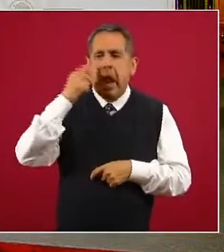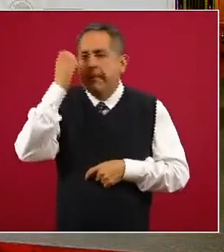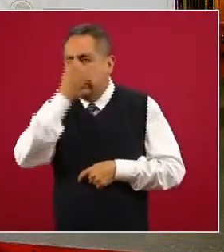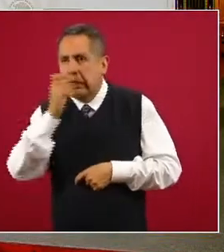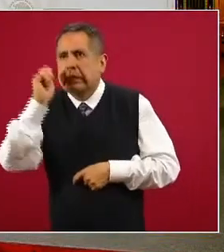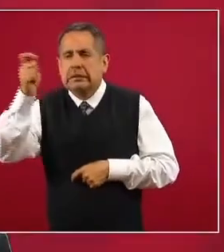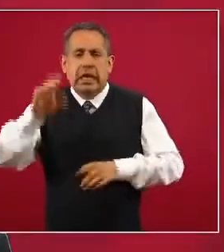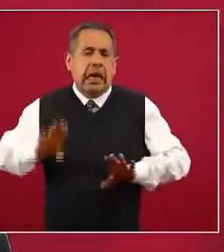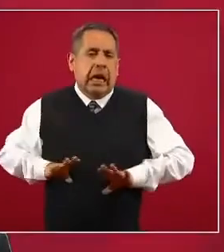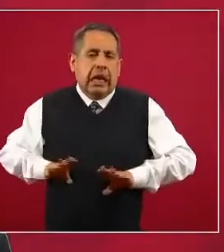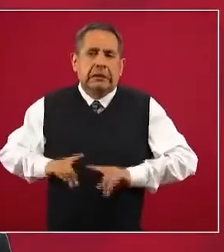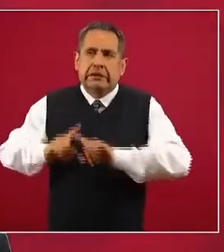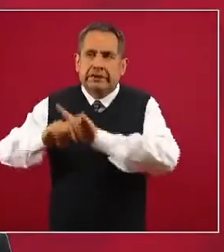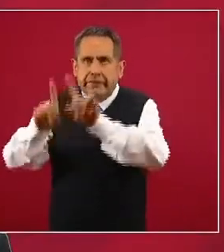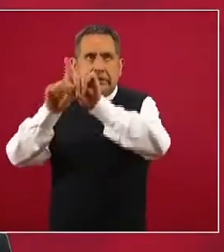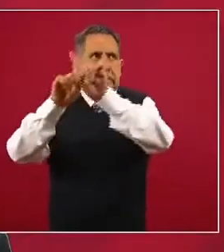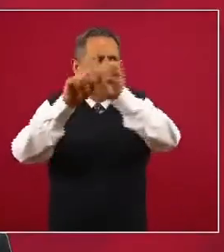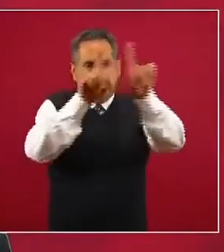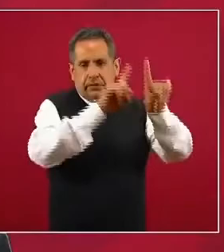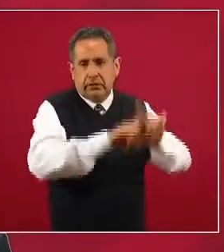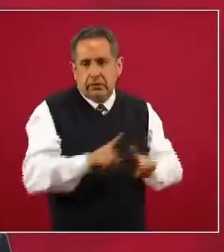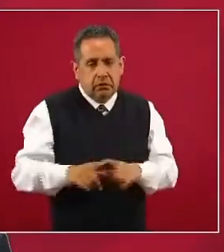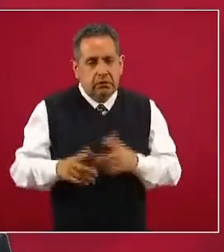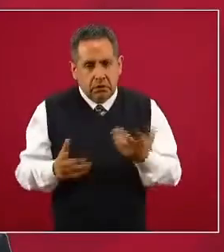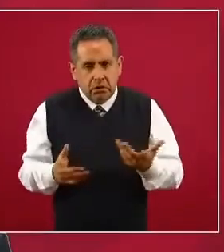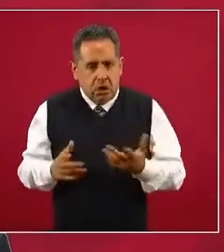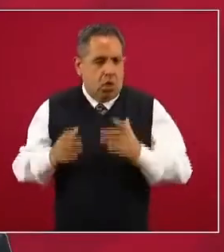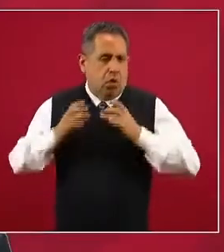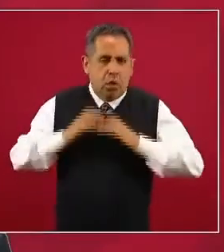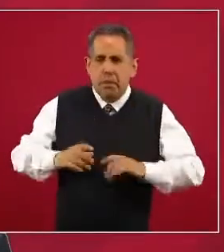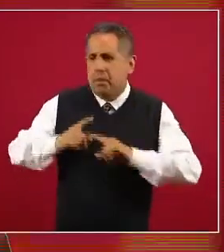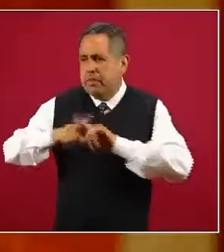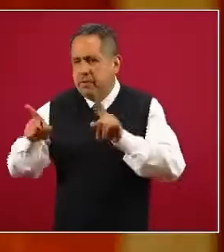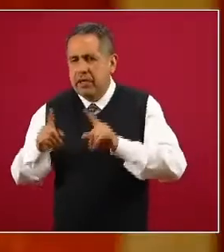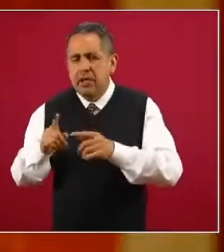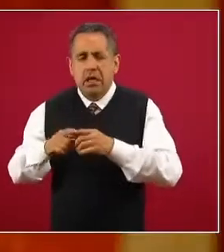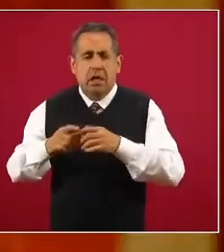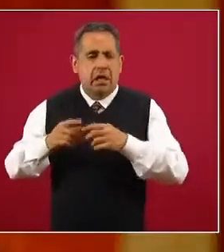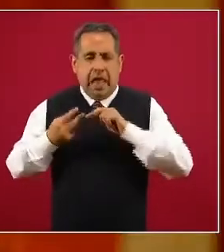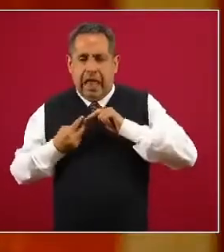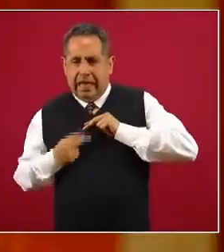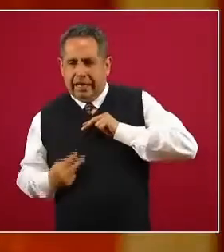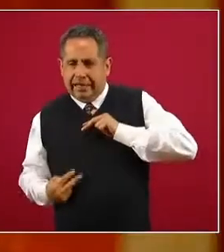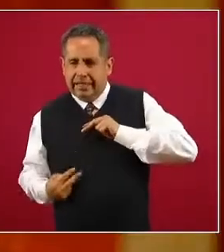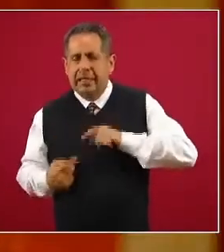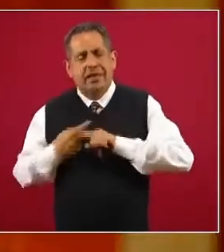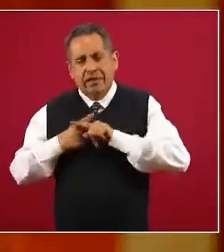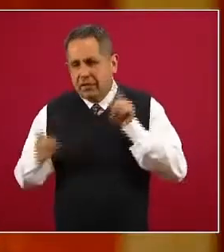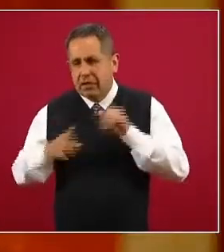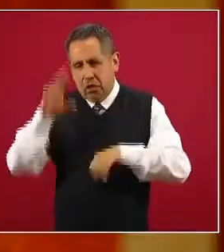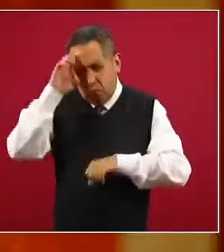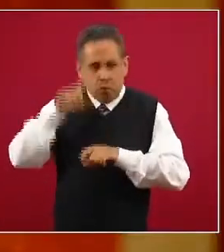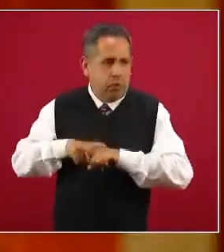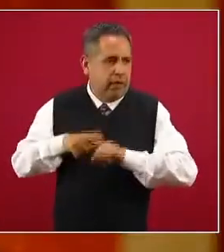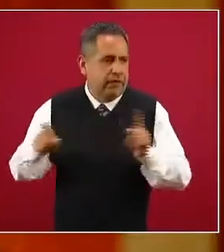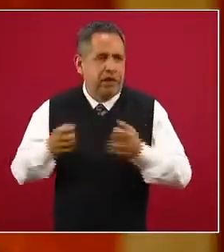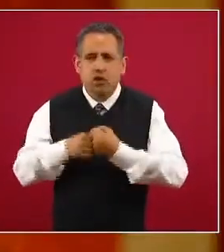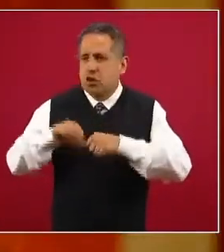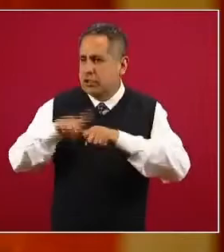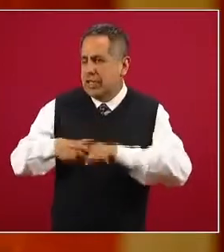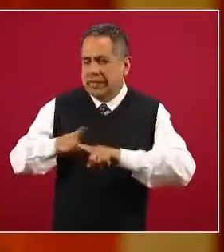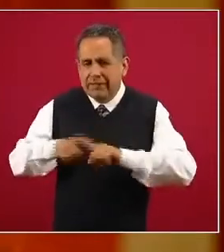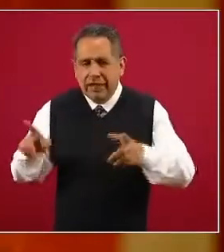tienen características diferentes, no solamente en condiciones genéticas, culturales,